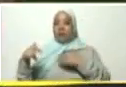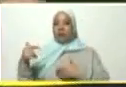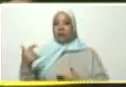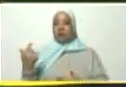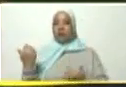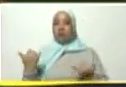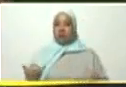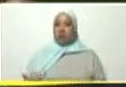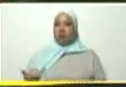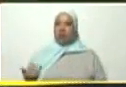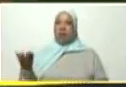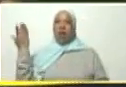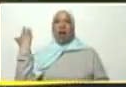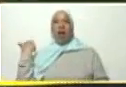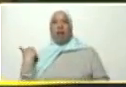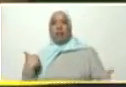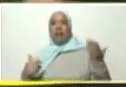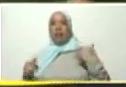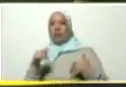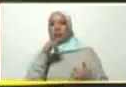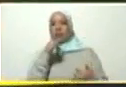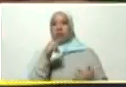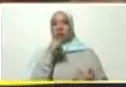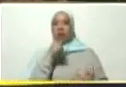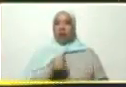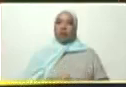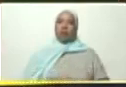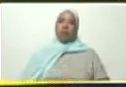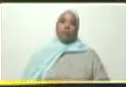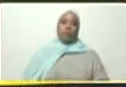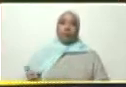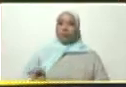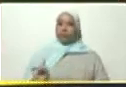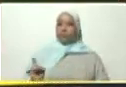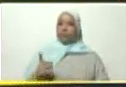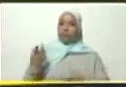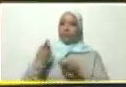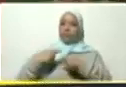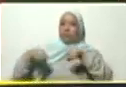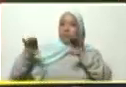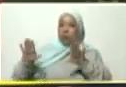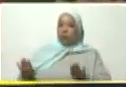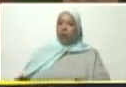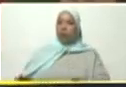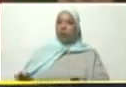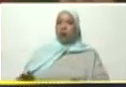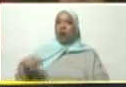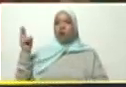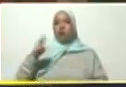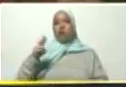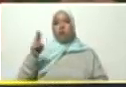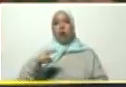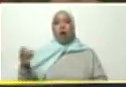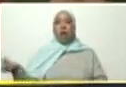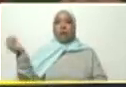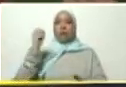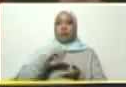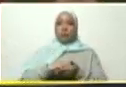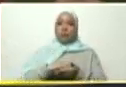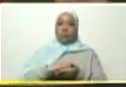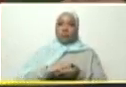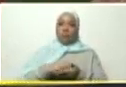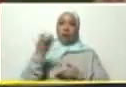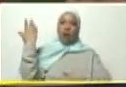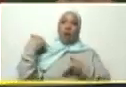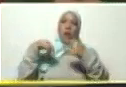arcaica representativa burguesa oligárquica no esa democracia la dejamos para más nunca volver a ese tipo de